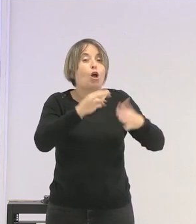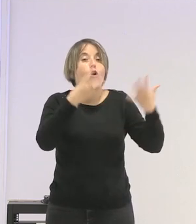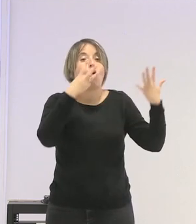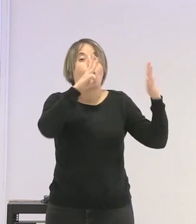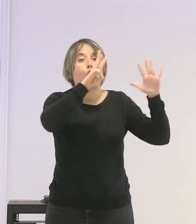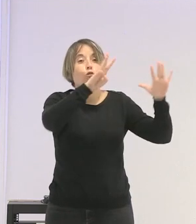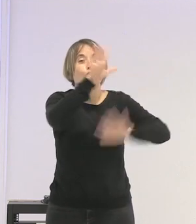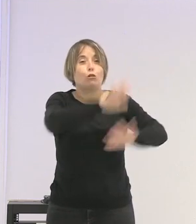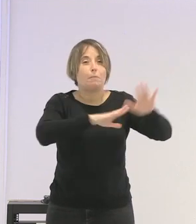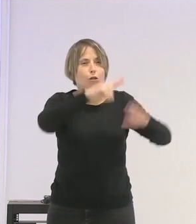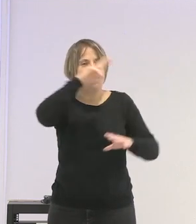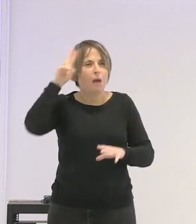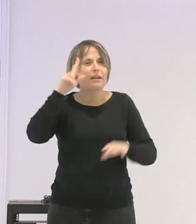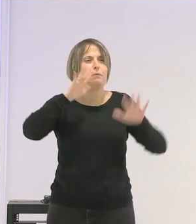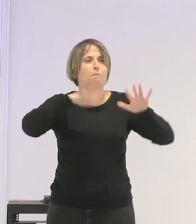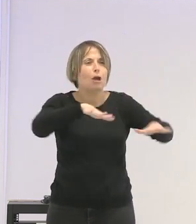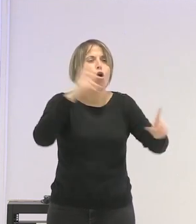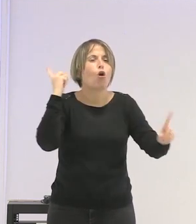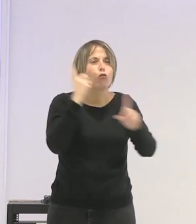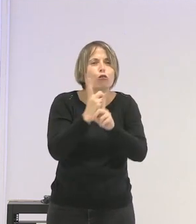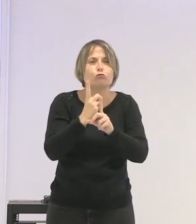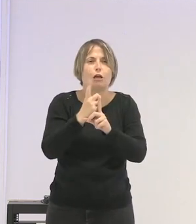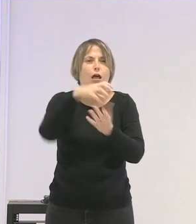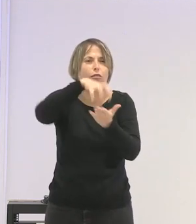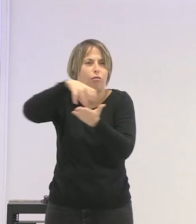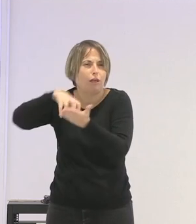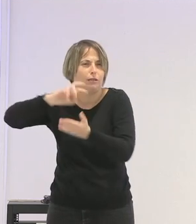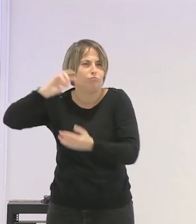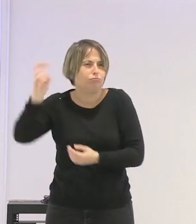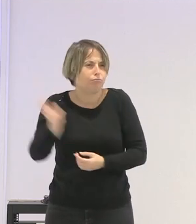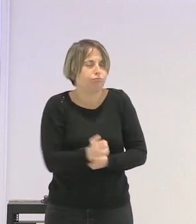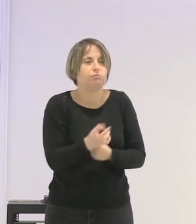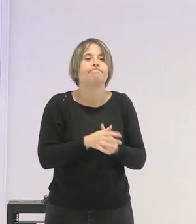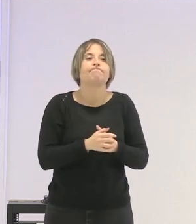bastante presentes, hemos hecho manifestaciones contra los CIEs, etc. Entonces, bueno,